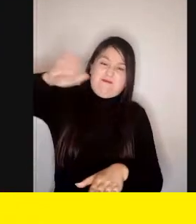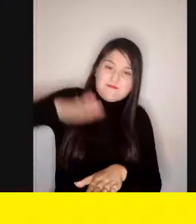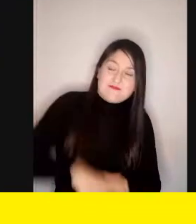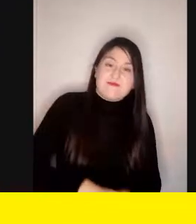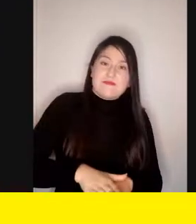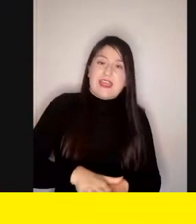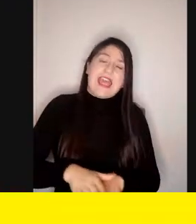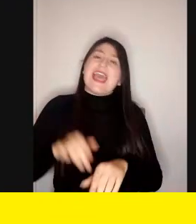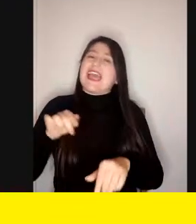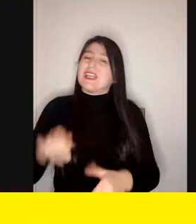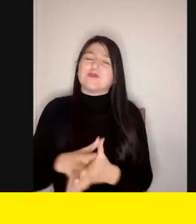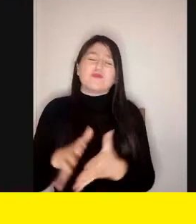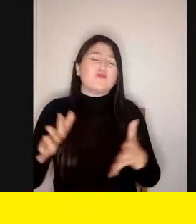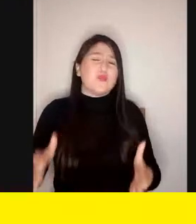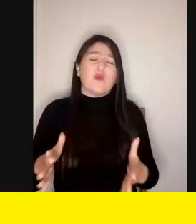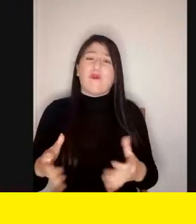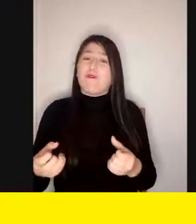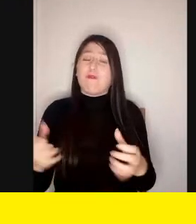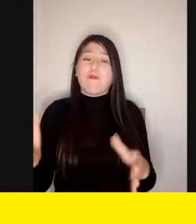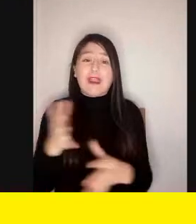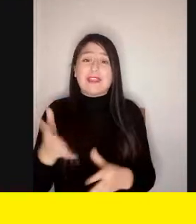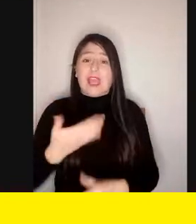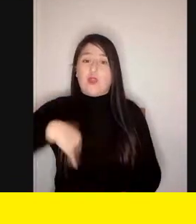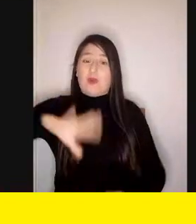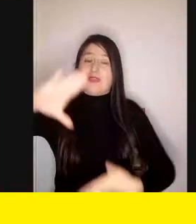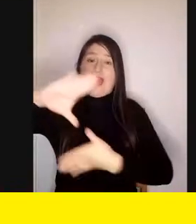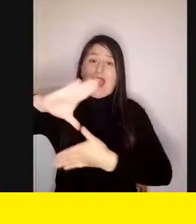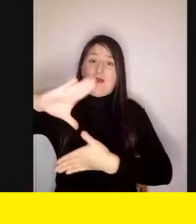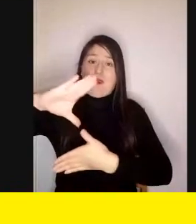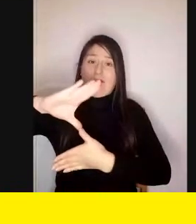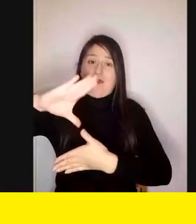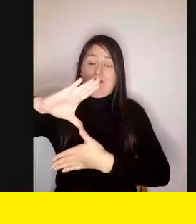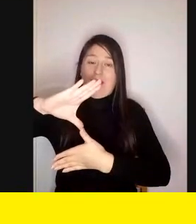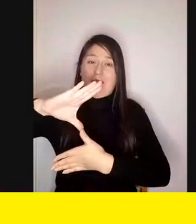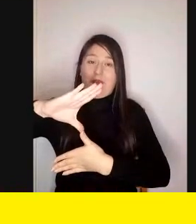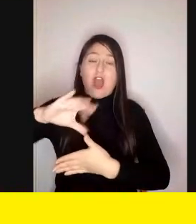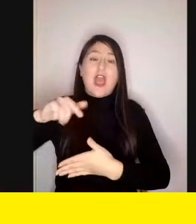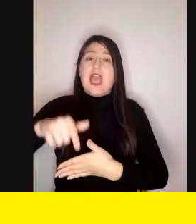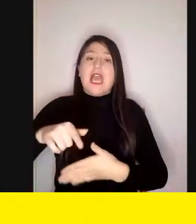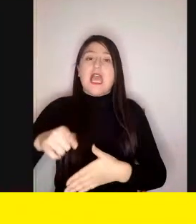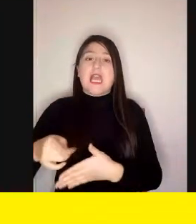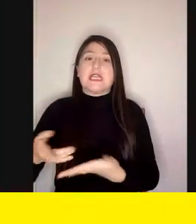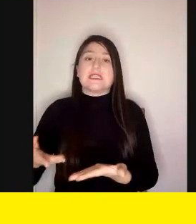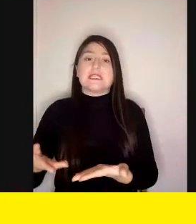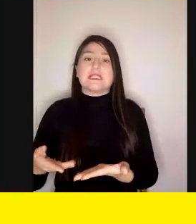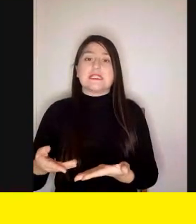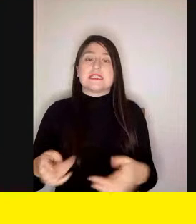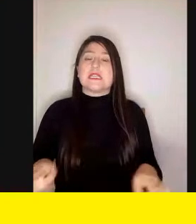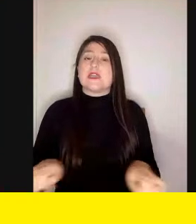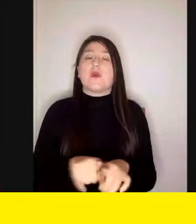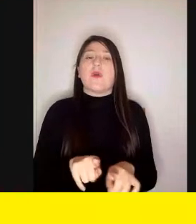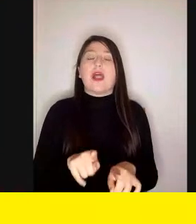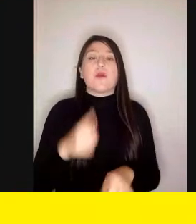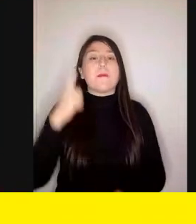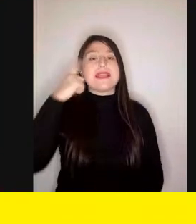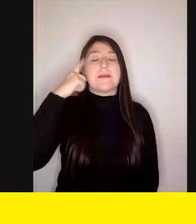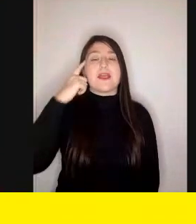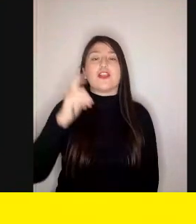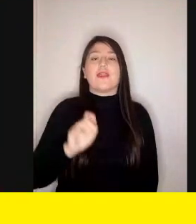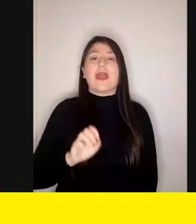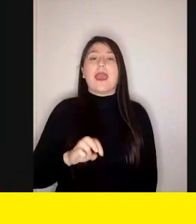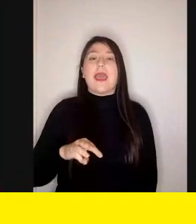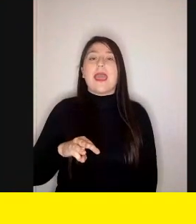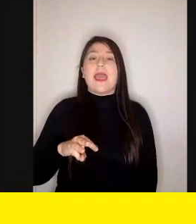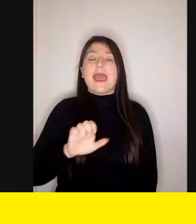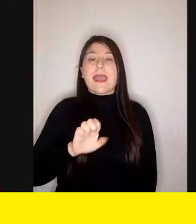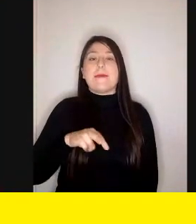nuestra América. Siempre está agazapada, como siguiendo la línea de María Emilia. Sí. Desde